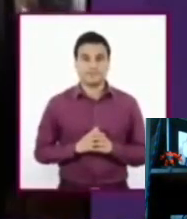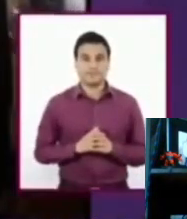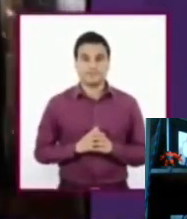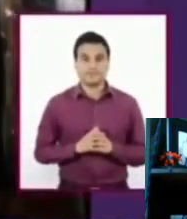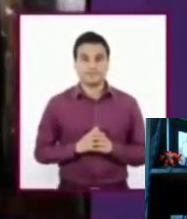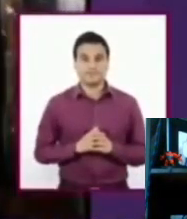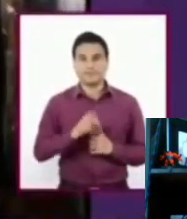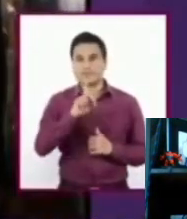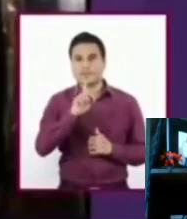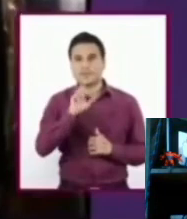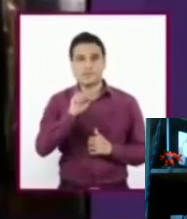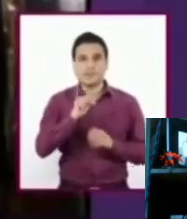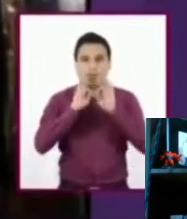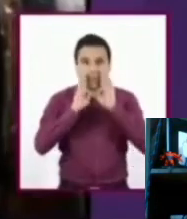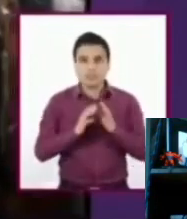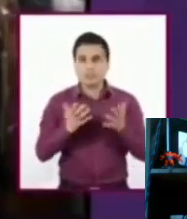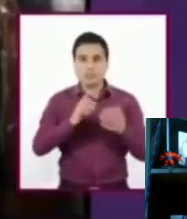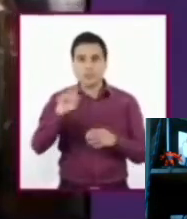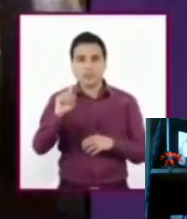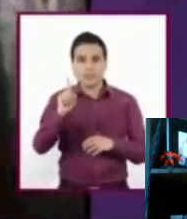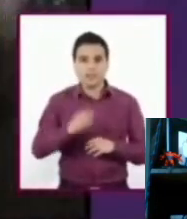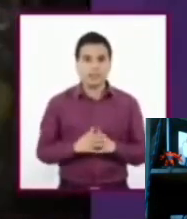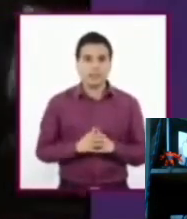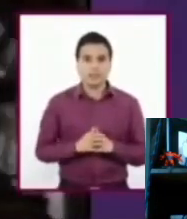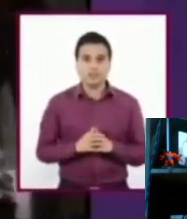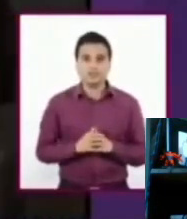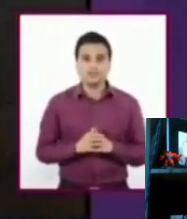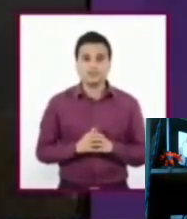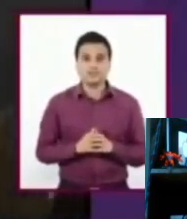t puedes ir